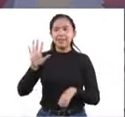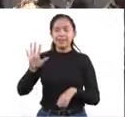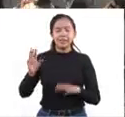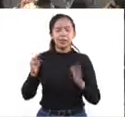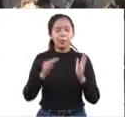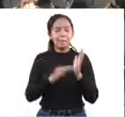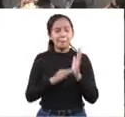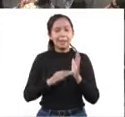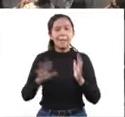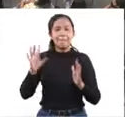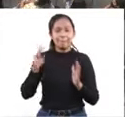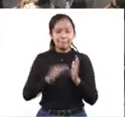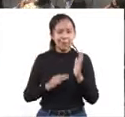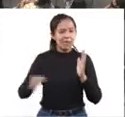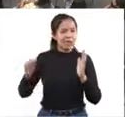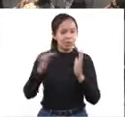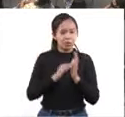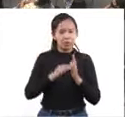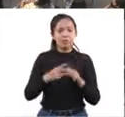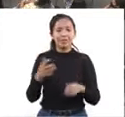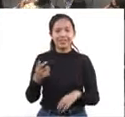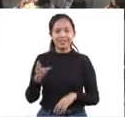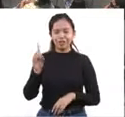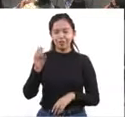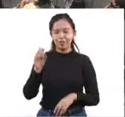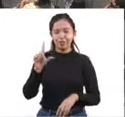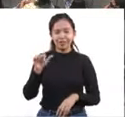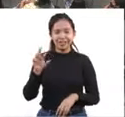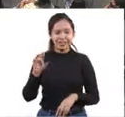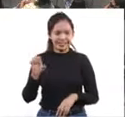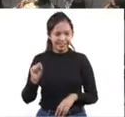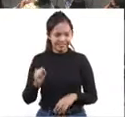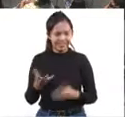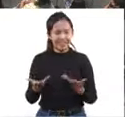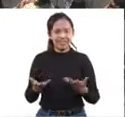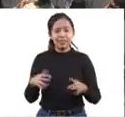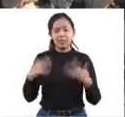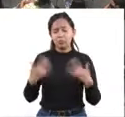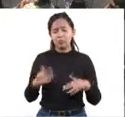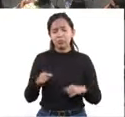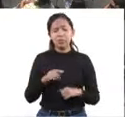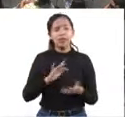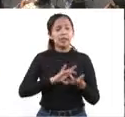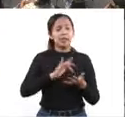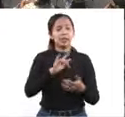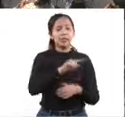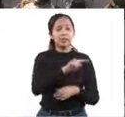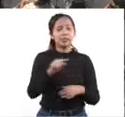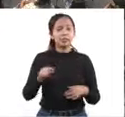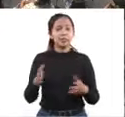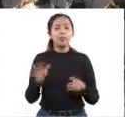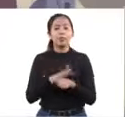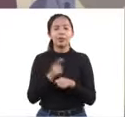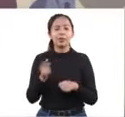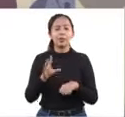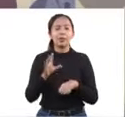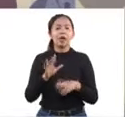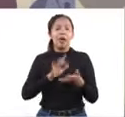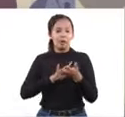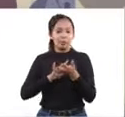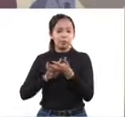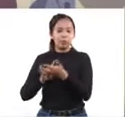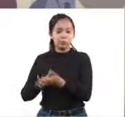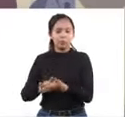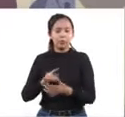eso es gracias a su esfuerzo y gracias a la brecha que han abierto ustedes allá en Estados Unidos y que se está notando, se